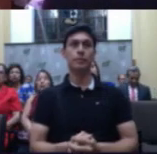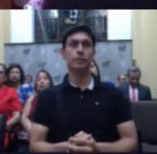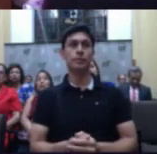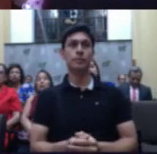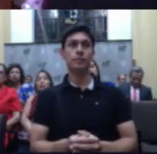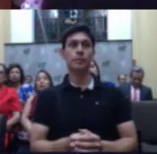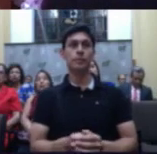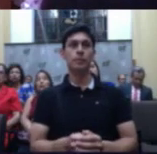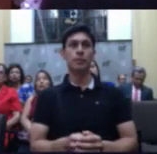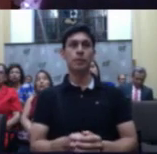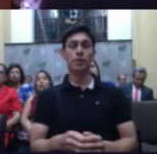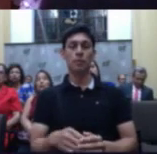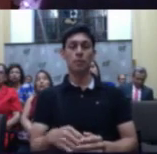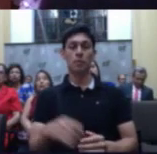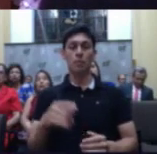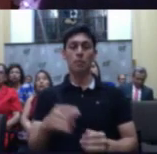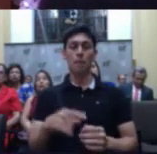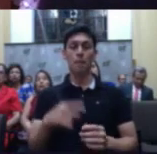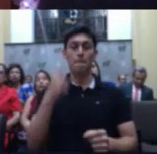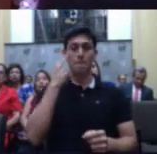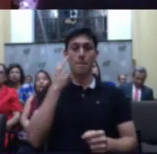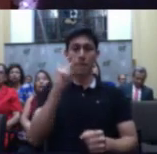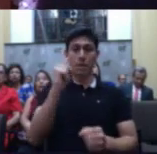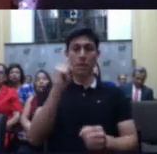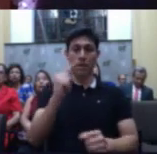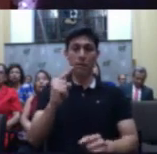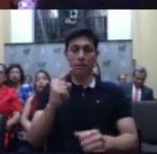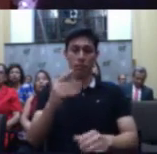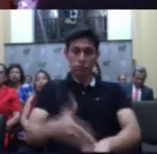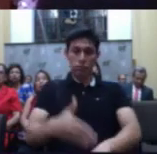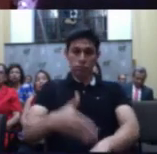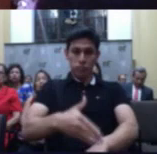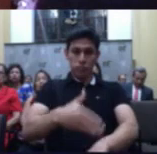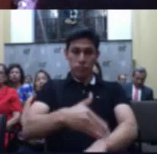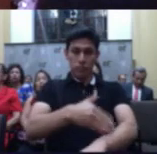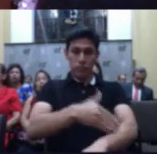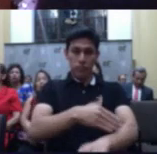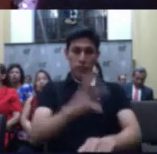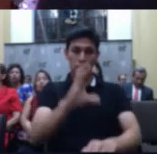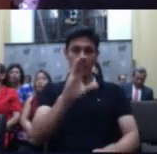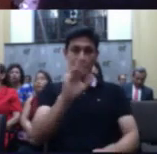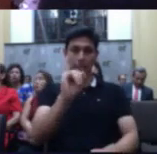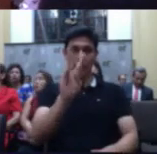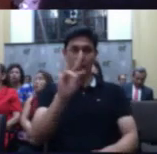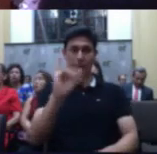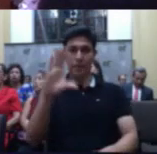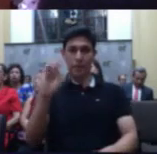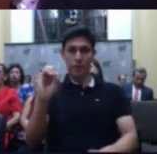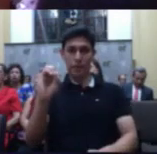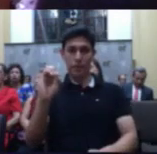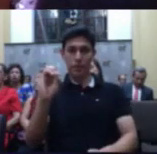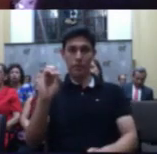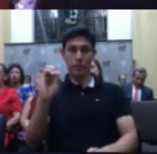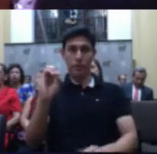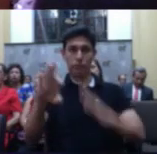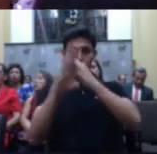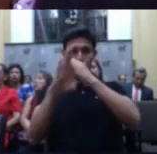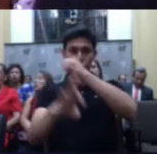que para la formación del registro cívico base fundamental en las elecciones populares,